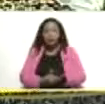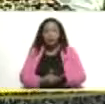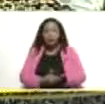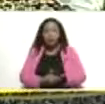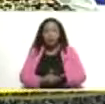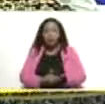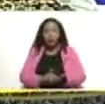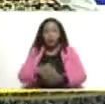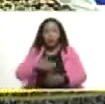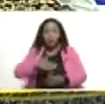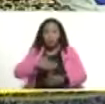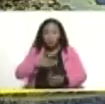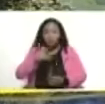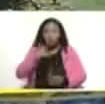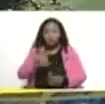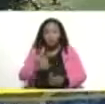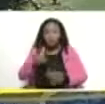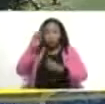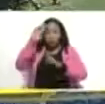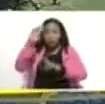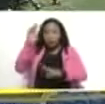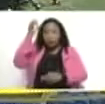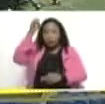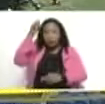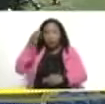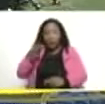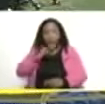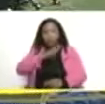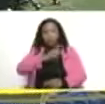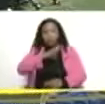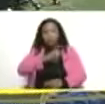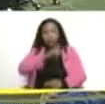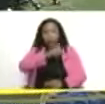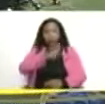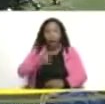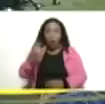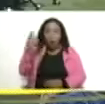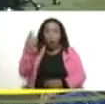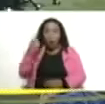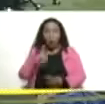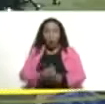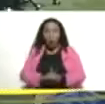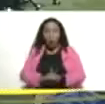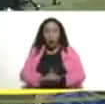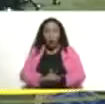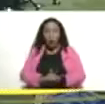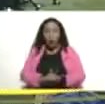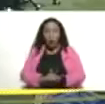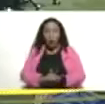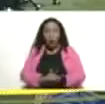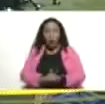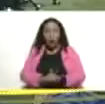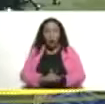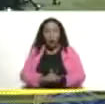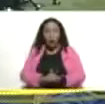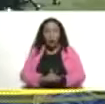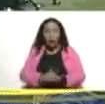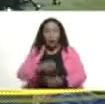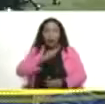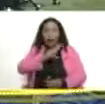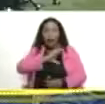Y pudiera decirlo, respetando la creencia religiosa de cada quien, desde mi fe